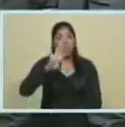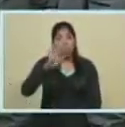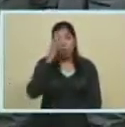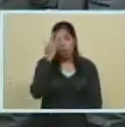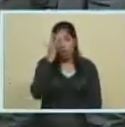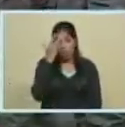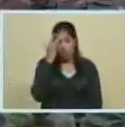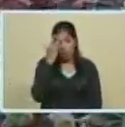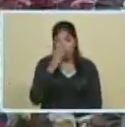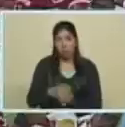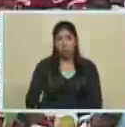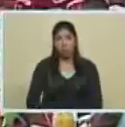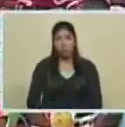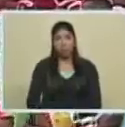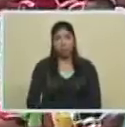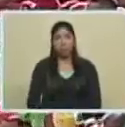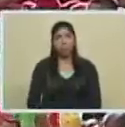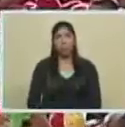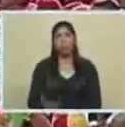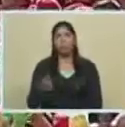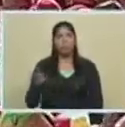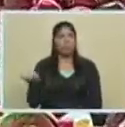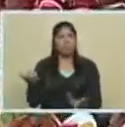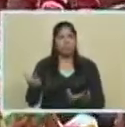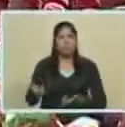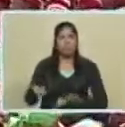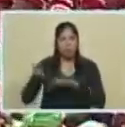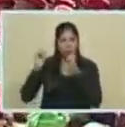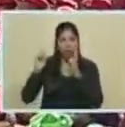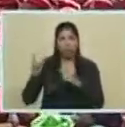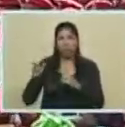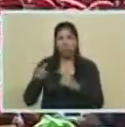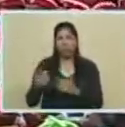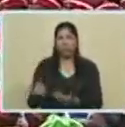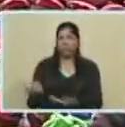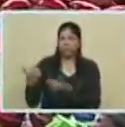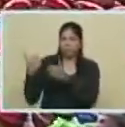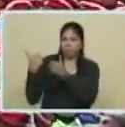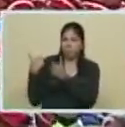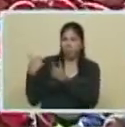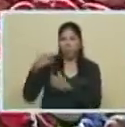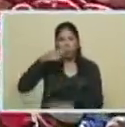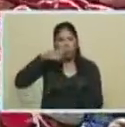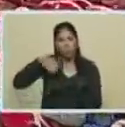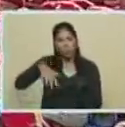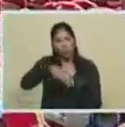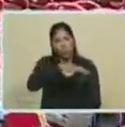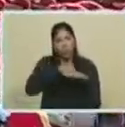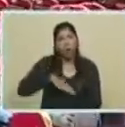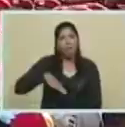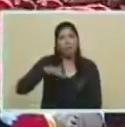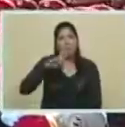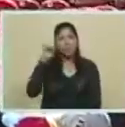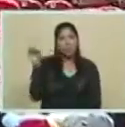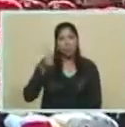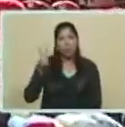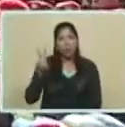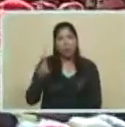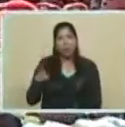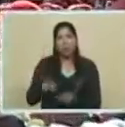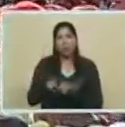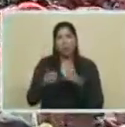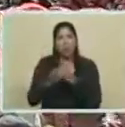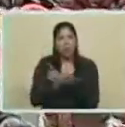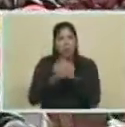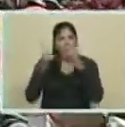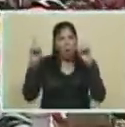febrero permitió empoderar y convertir al pueblo de Venezuela en una